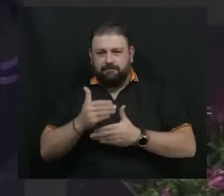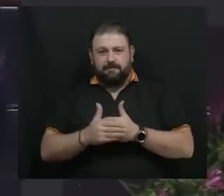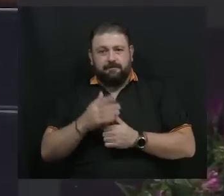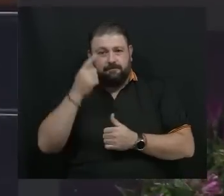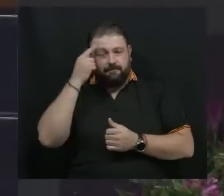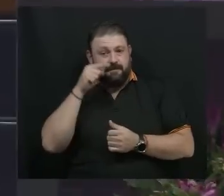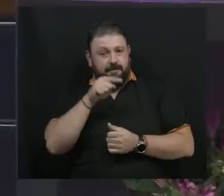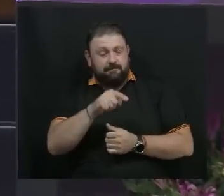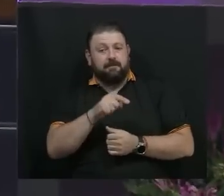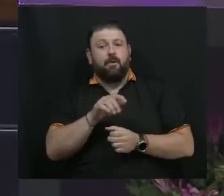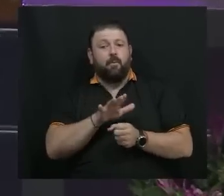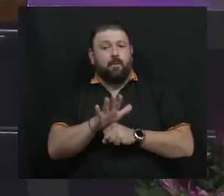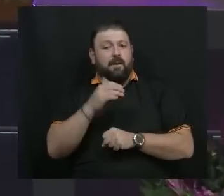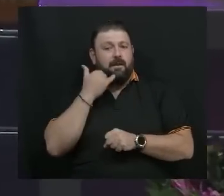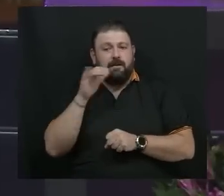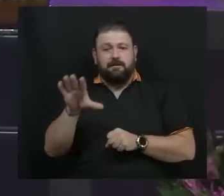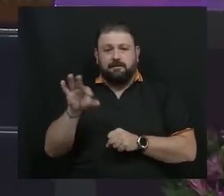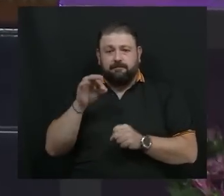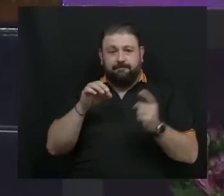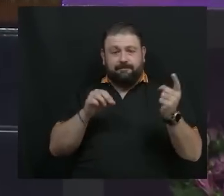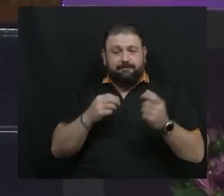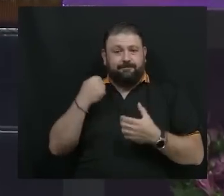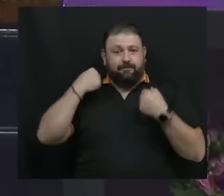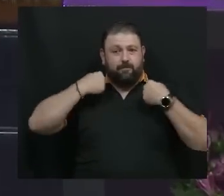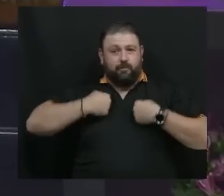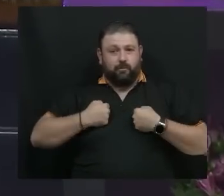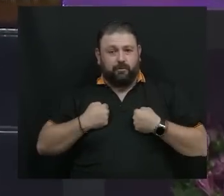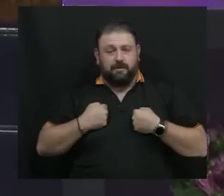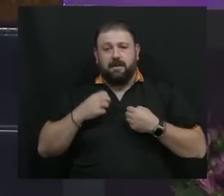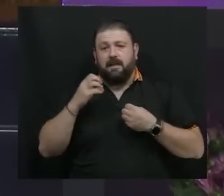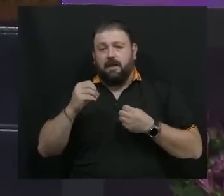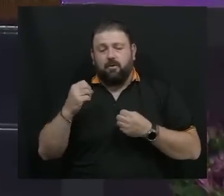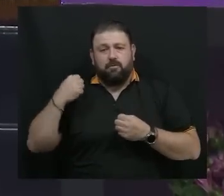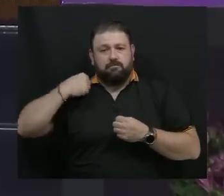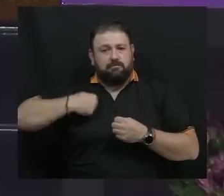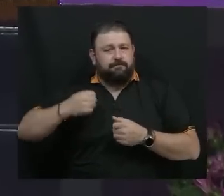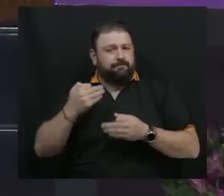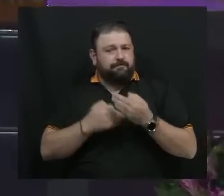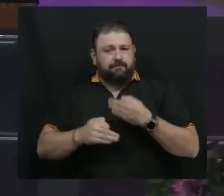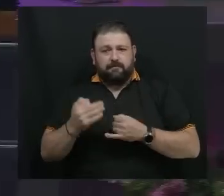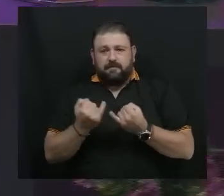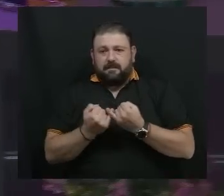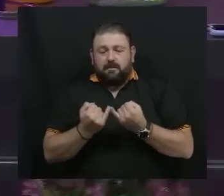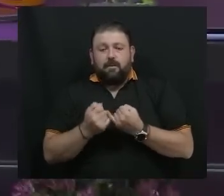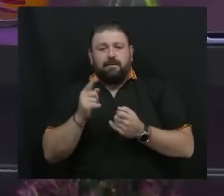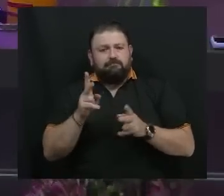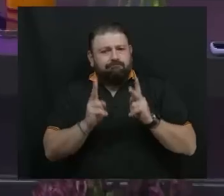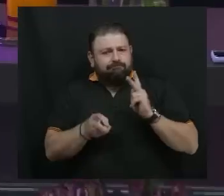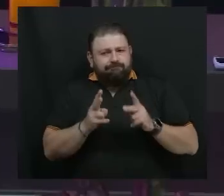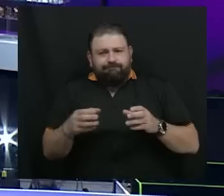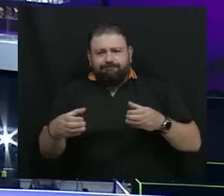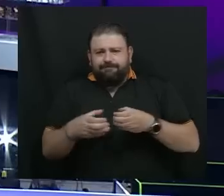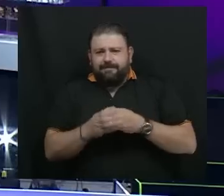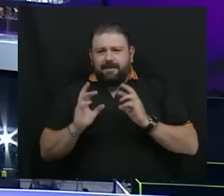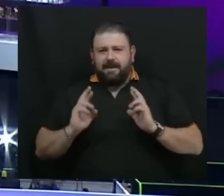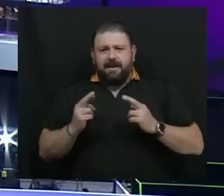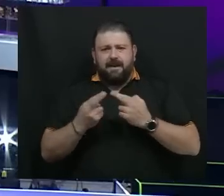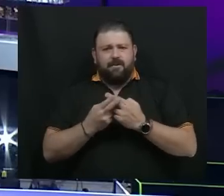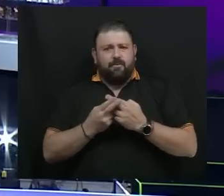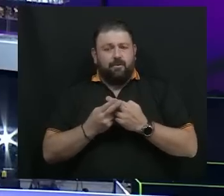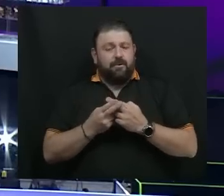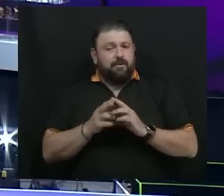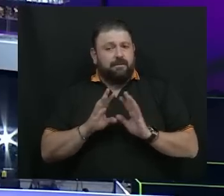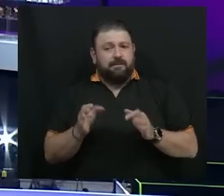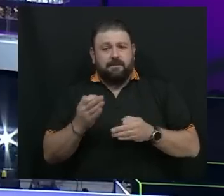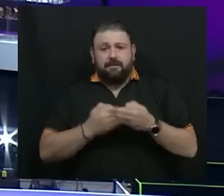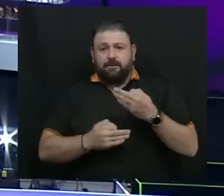allí. Hablas con toda la gente que se te atraviese, haz una reunión en tu casa. Y lo primero que tienes que hacer